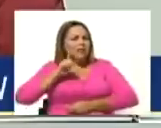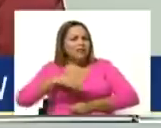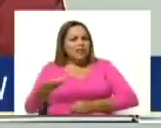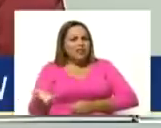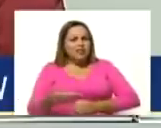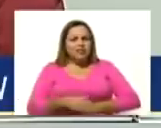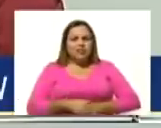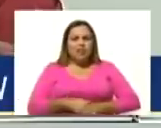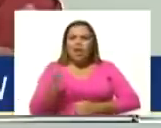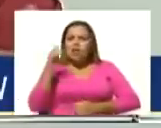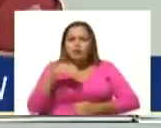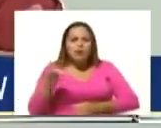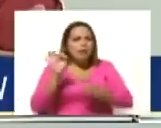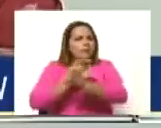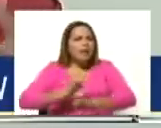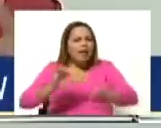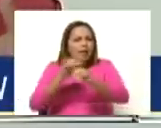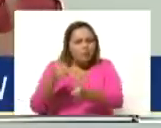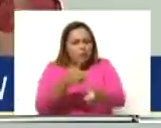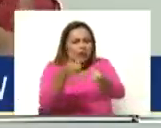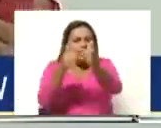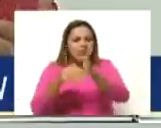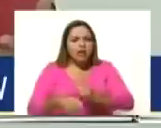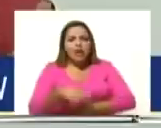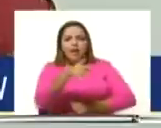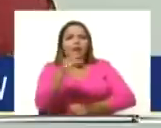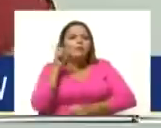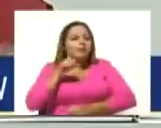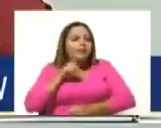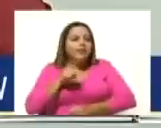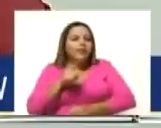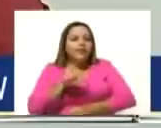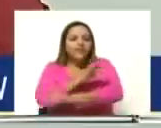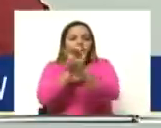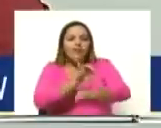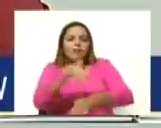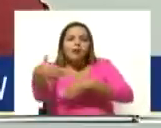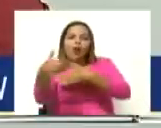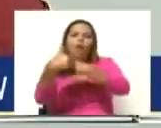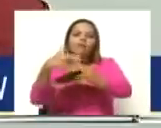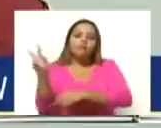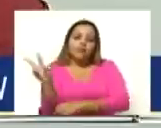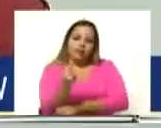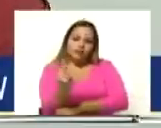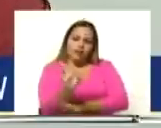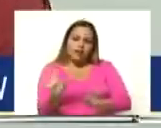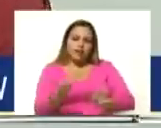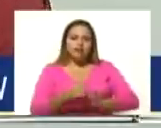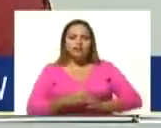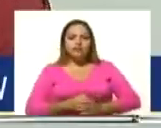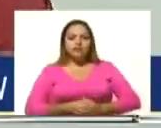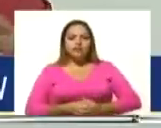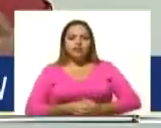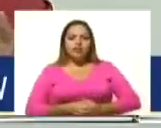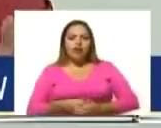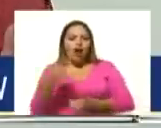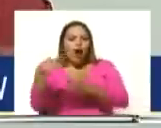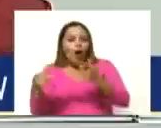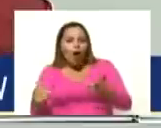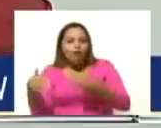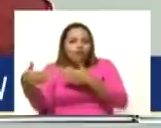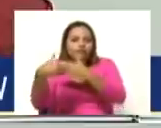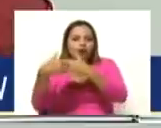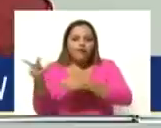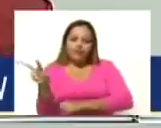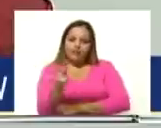No los está persiguiendo a nadie, ¿no? Son instrumentos contra Venezuela. Instrumentos contra Venezuela, contra el